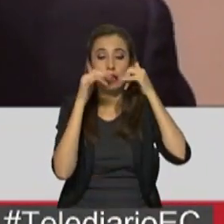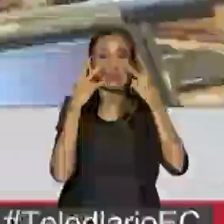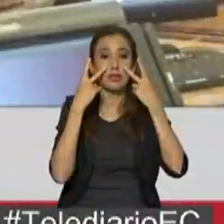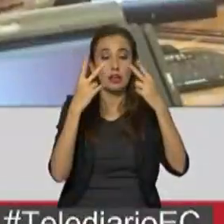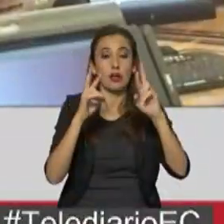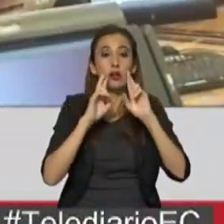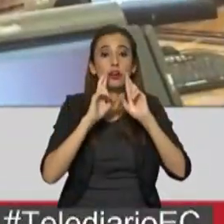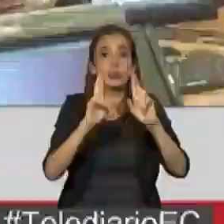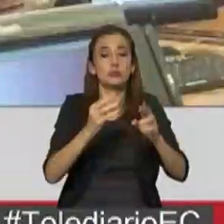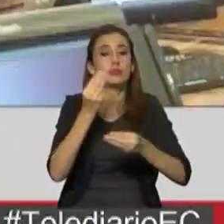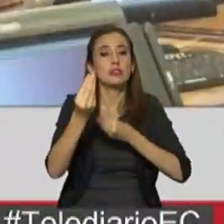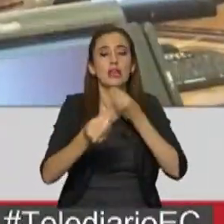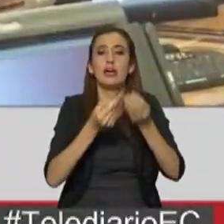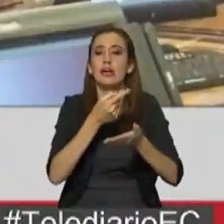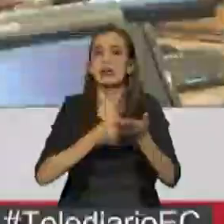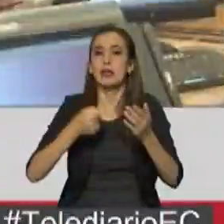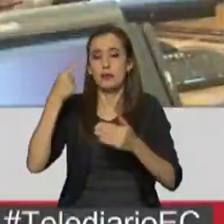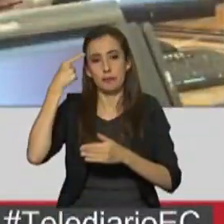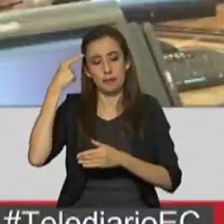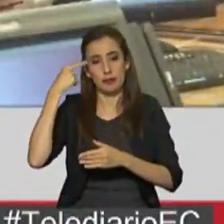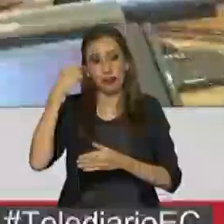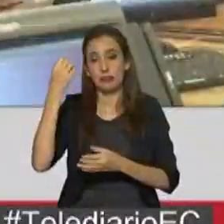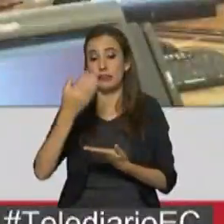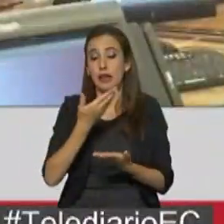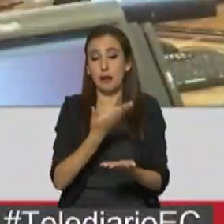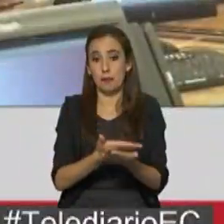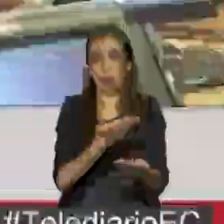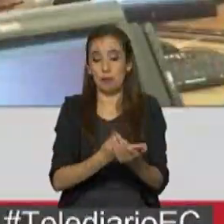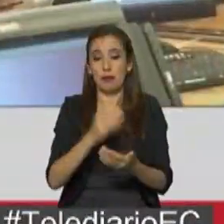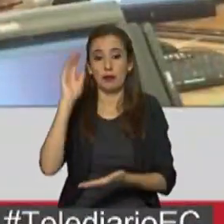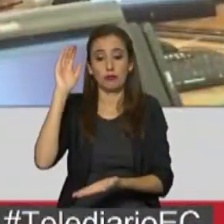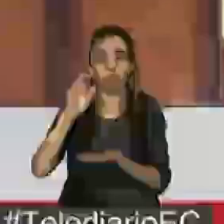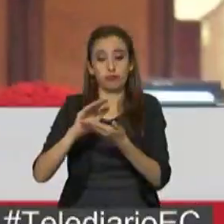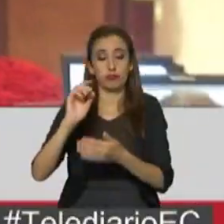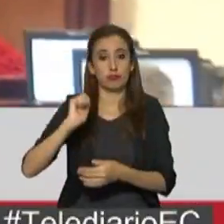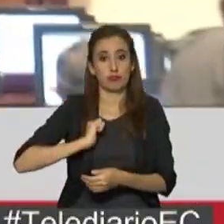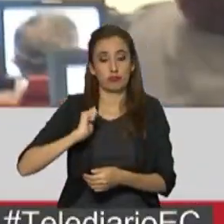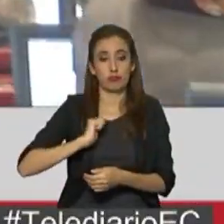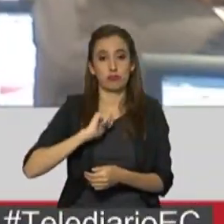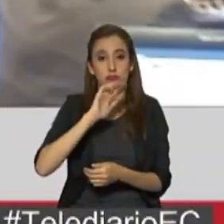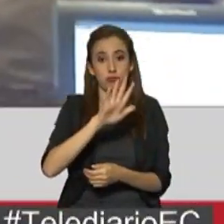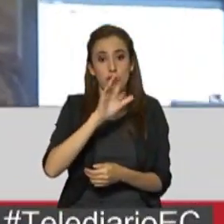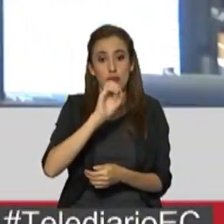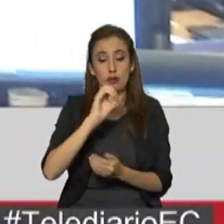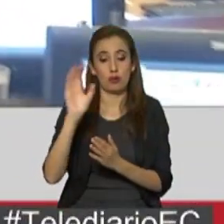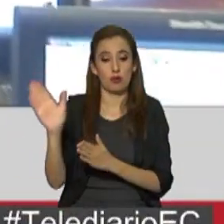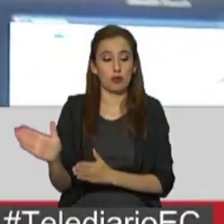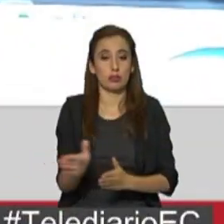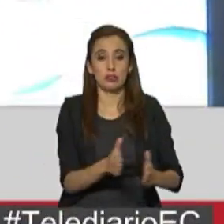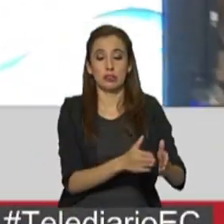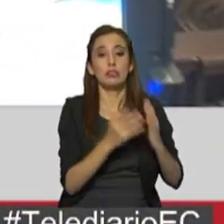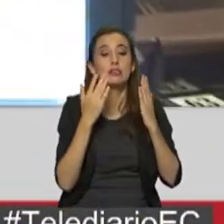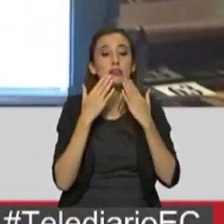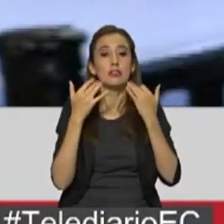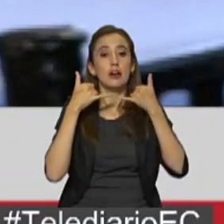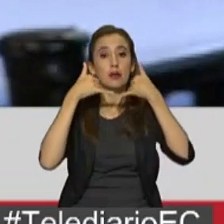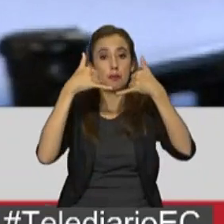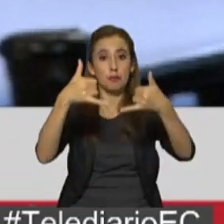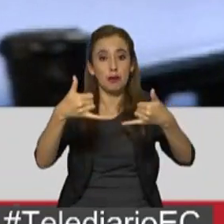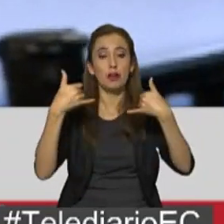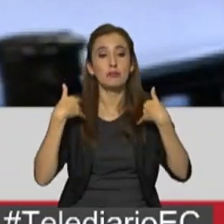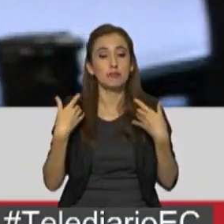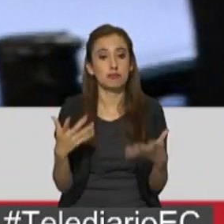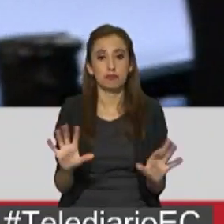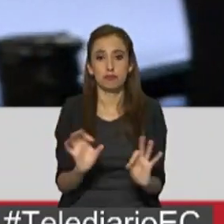su reacción sobre el planteamiento del ejecutivo de reducir el sueldo en un 50 por ciento de los sueldos de los asambleístas sin embargo su